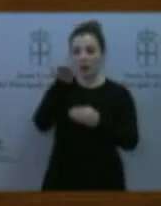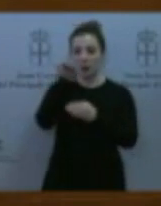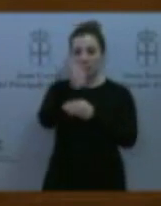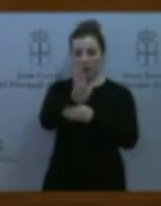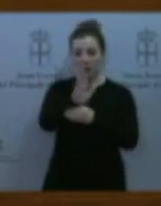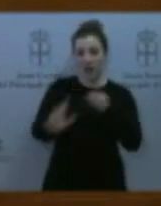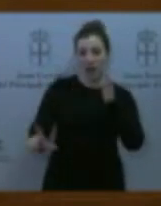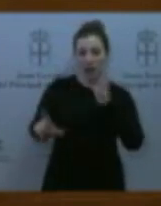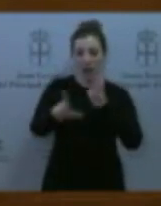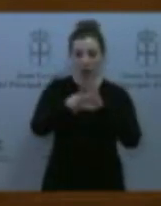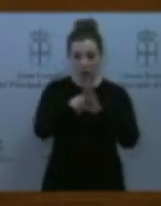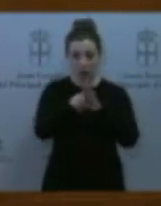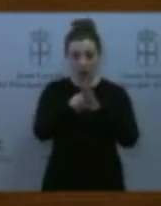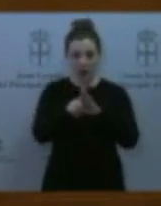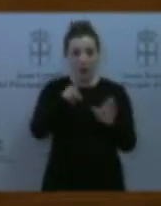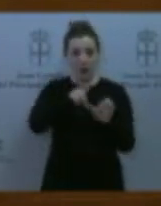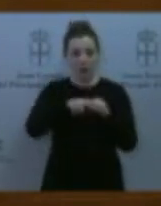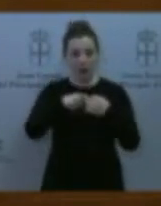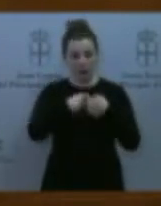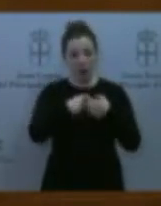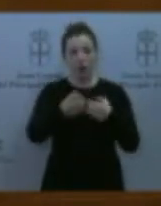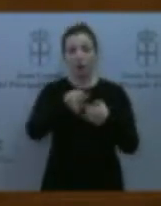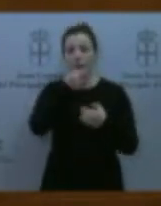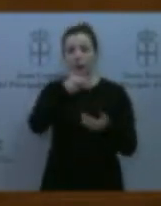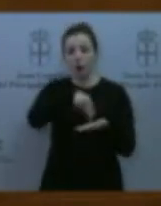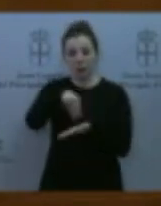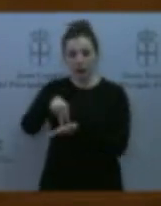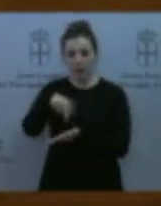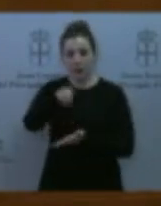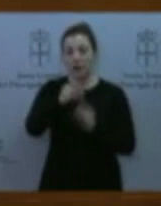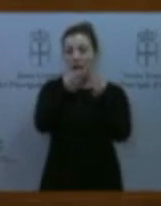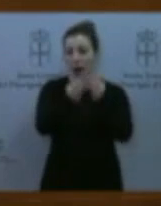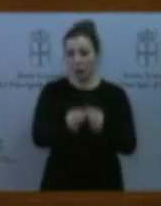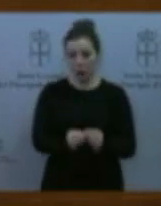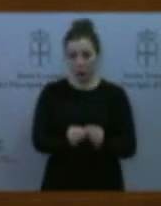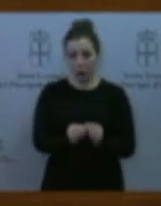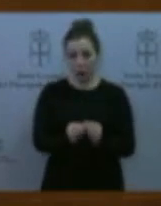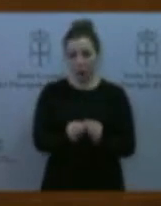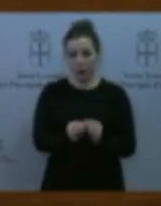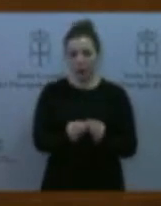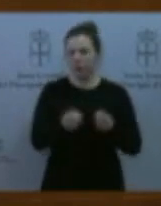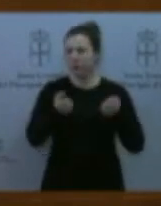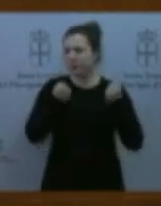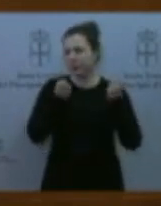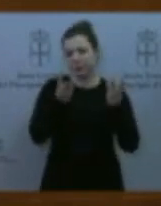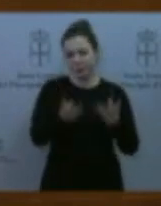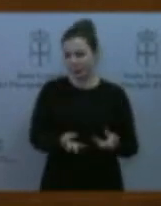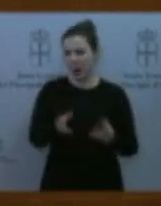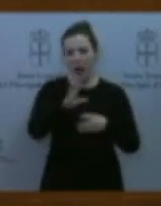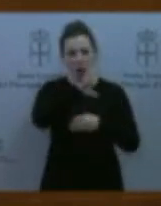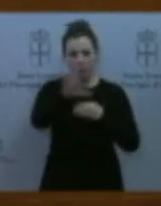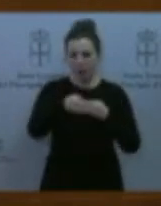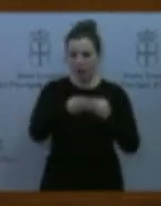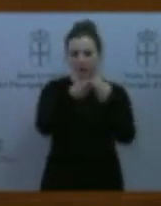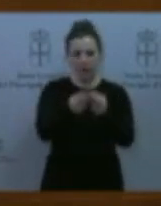las comparecencias, también en la elaboración de numerosas enmiendas y en todo el seguimiento de la